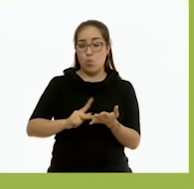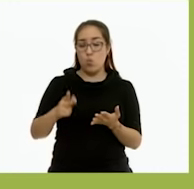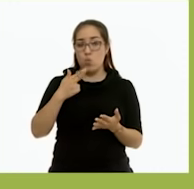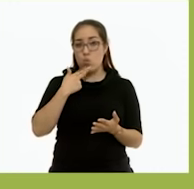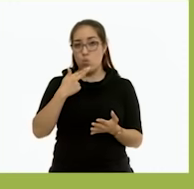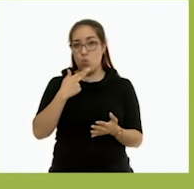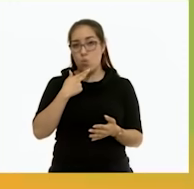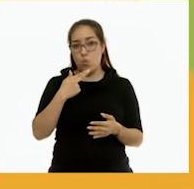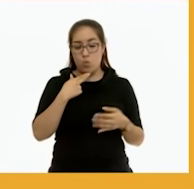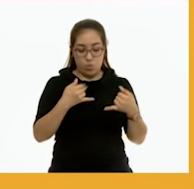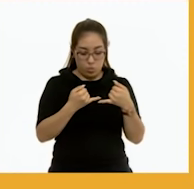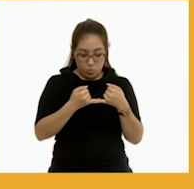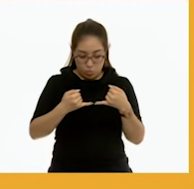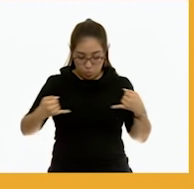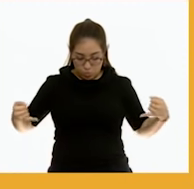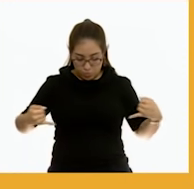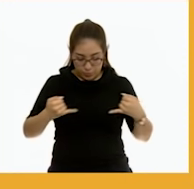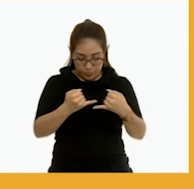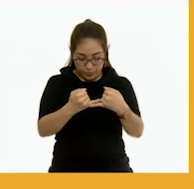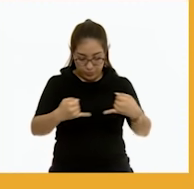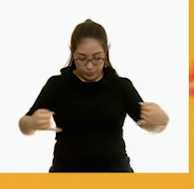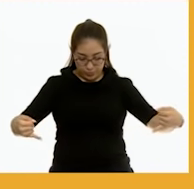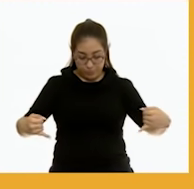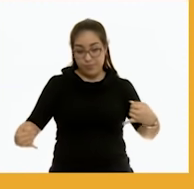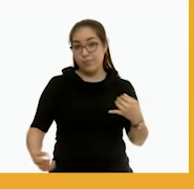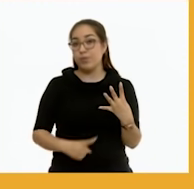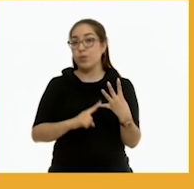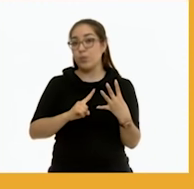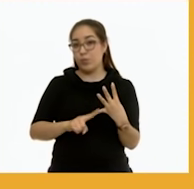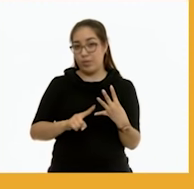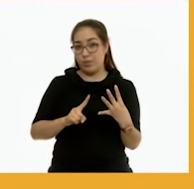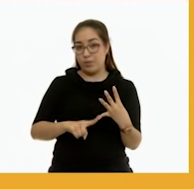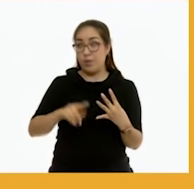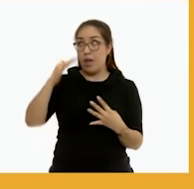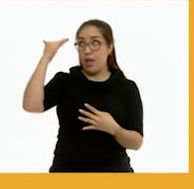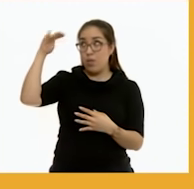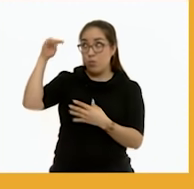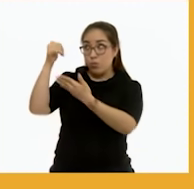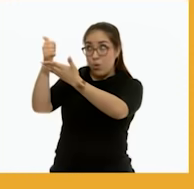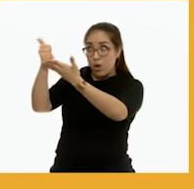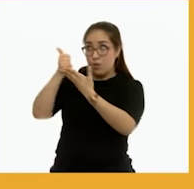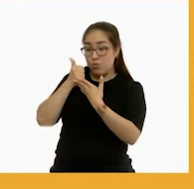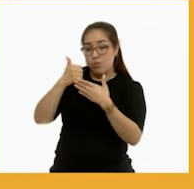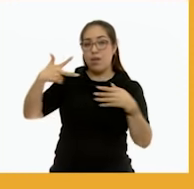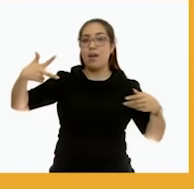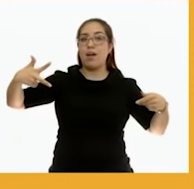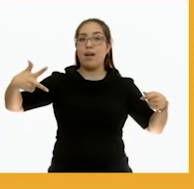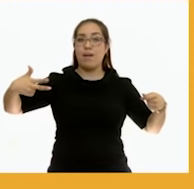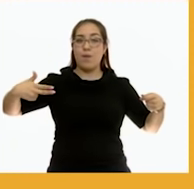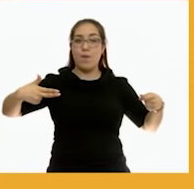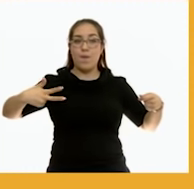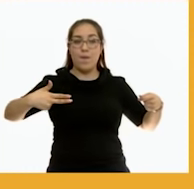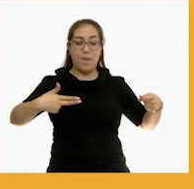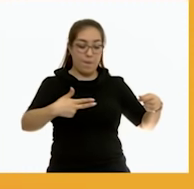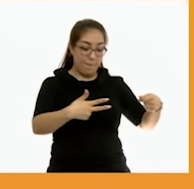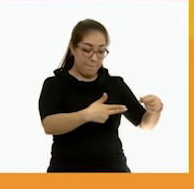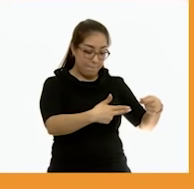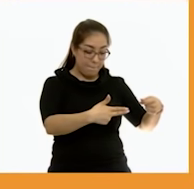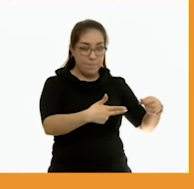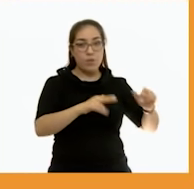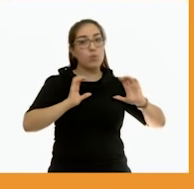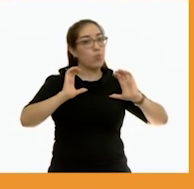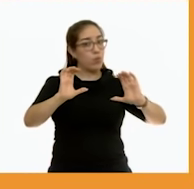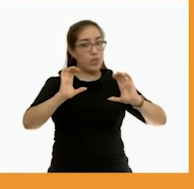horizontal entre los dos puntos. 4. Con ayuda de un adulto, corta sobre la línea horizontal que